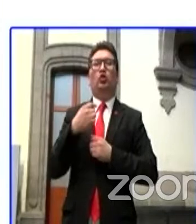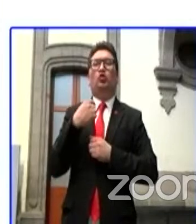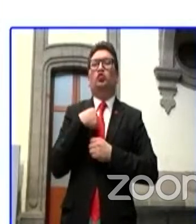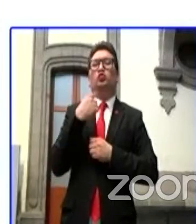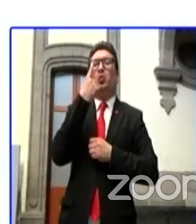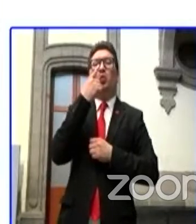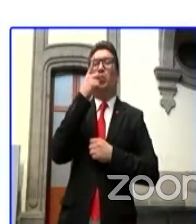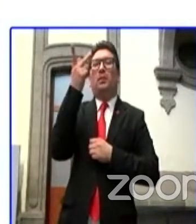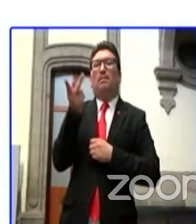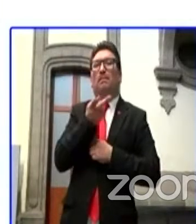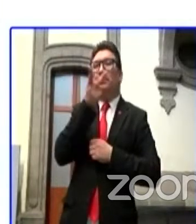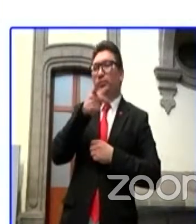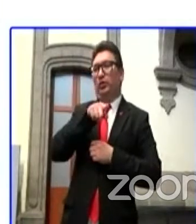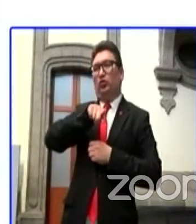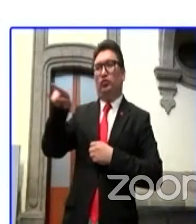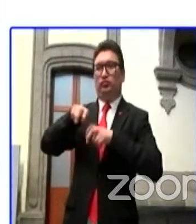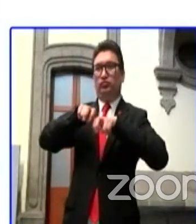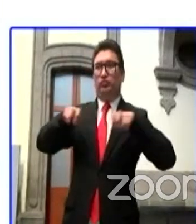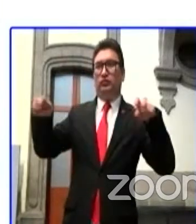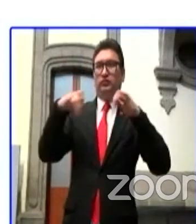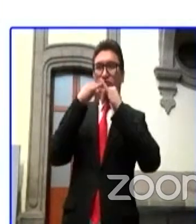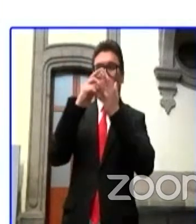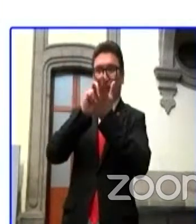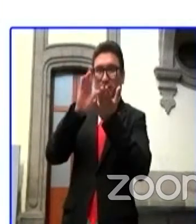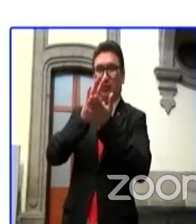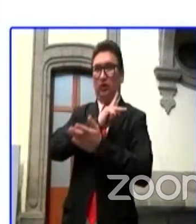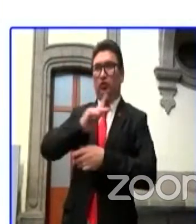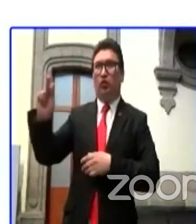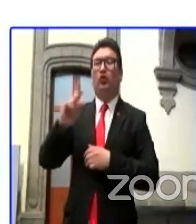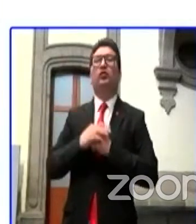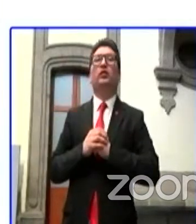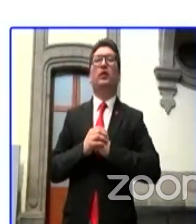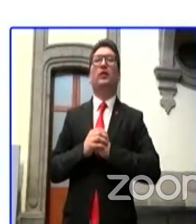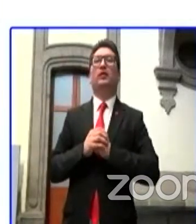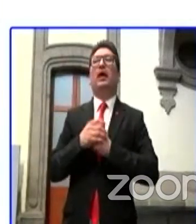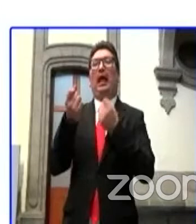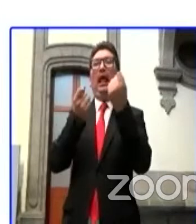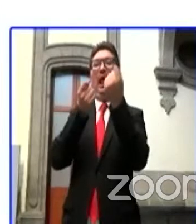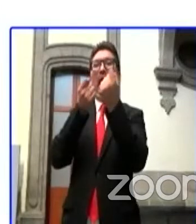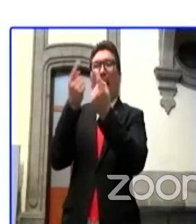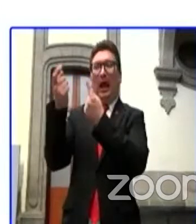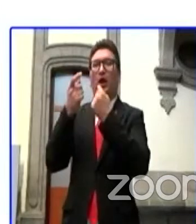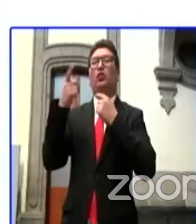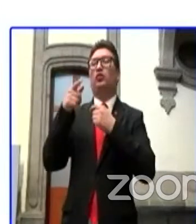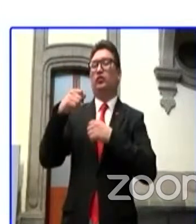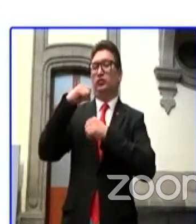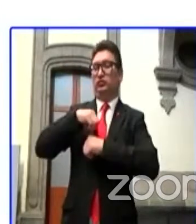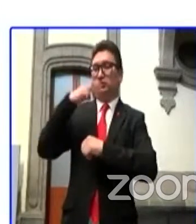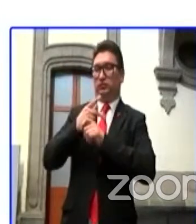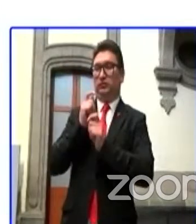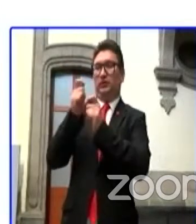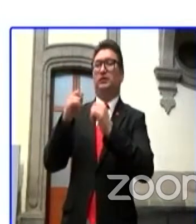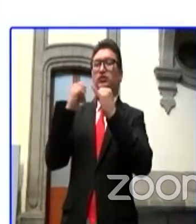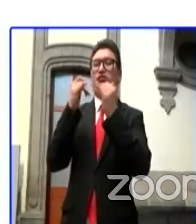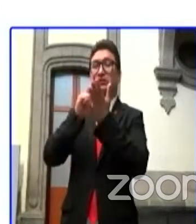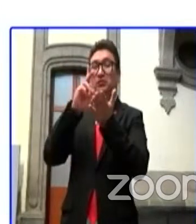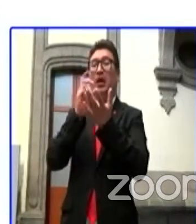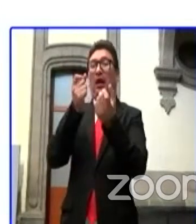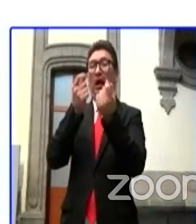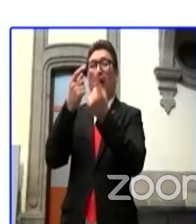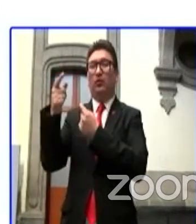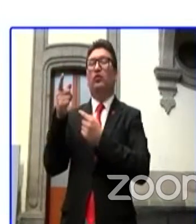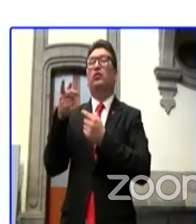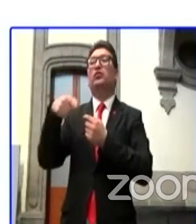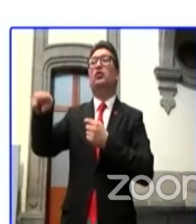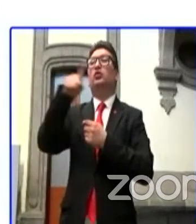sí les quiero plantear, porque yo sé que algunos tienen poco en el cargo, ¿no?, que además llegan con